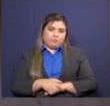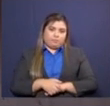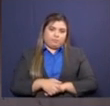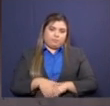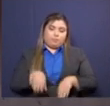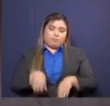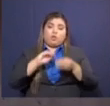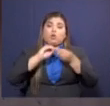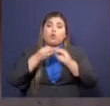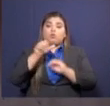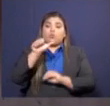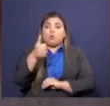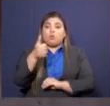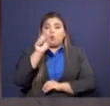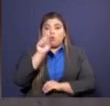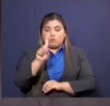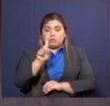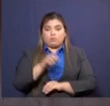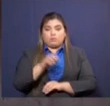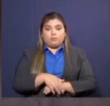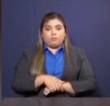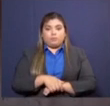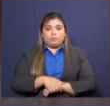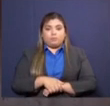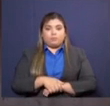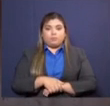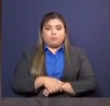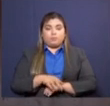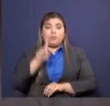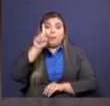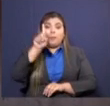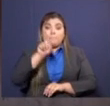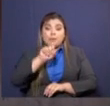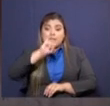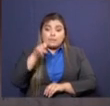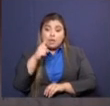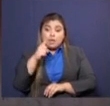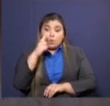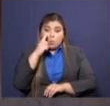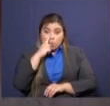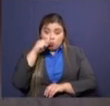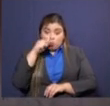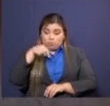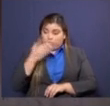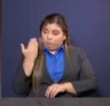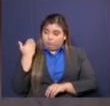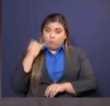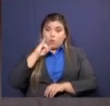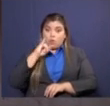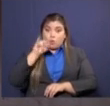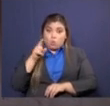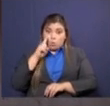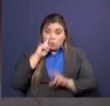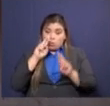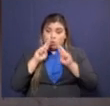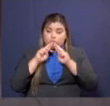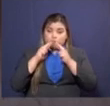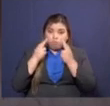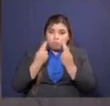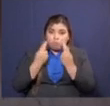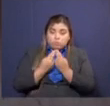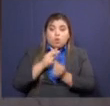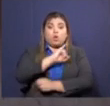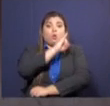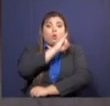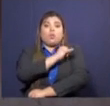11. En su reunión ordinaria del mes de junio, de este mes que acaba de pasar, la